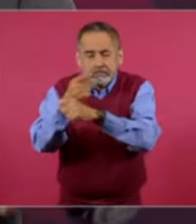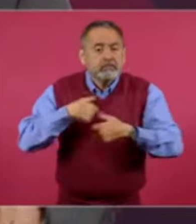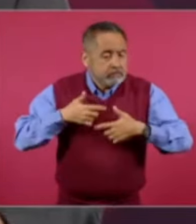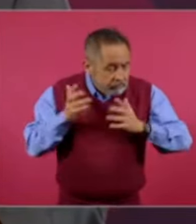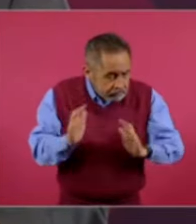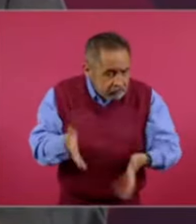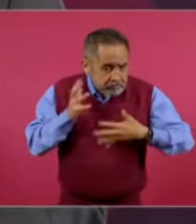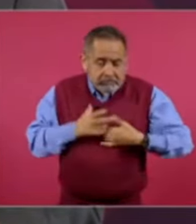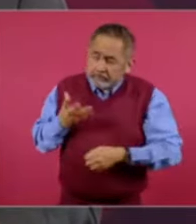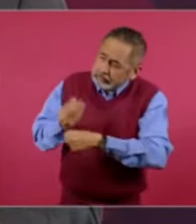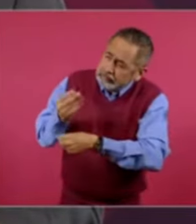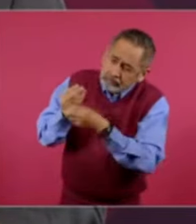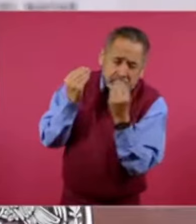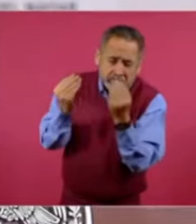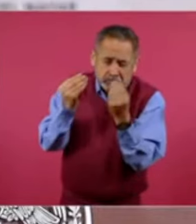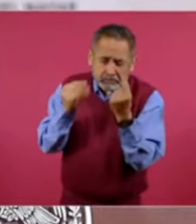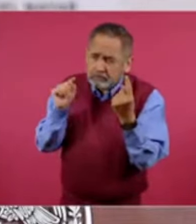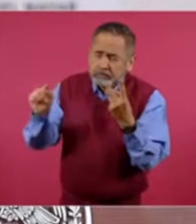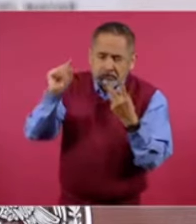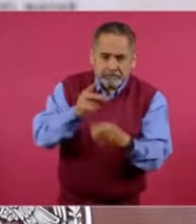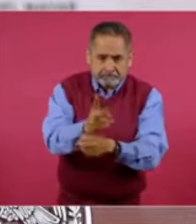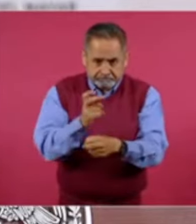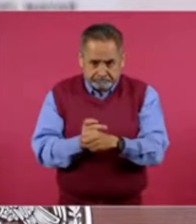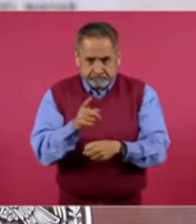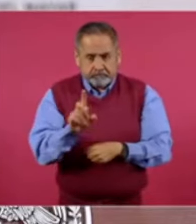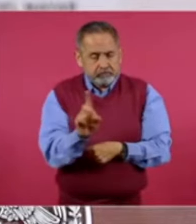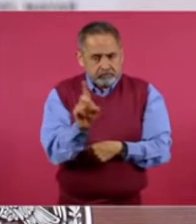muchísimo. Te invito el domingo.